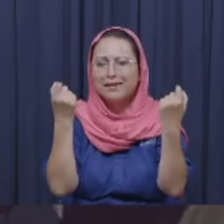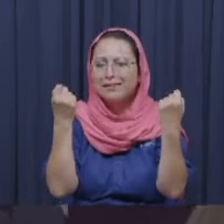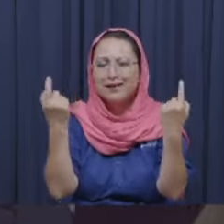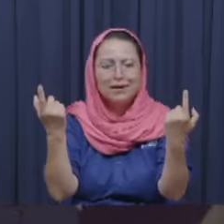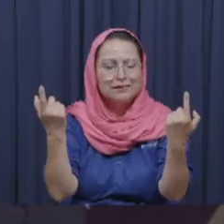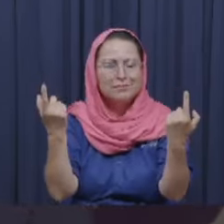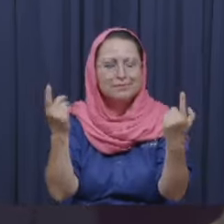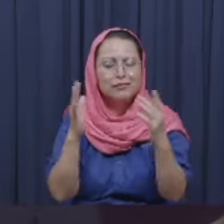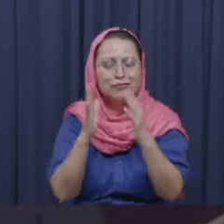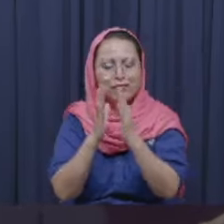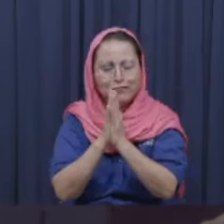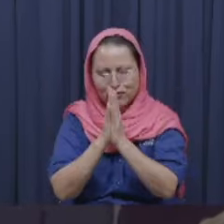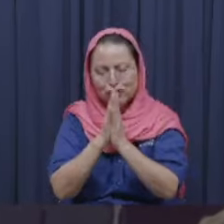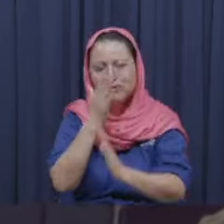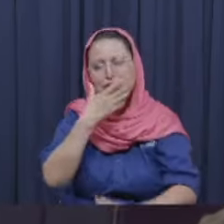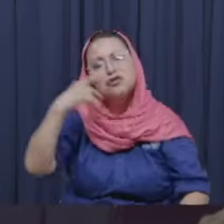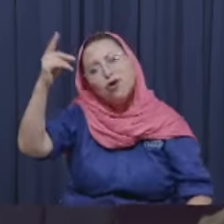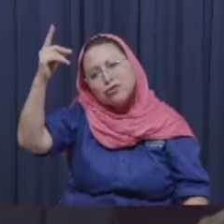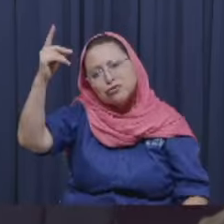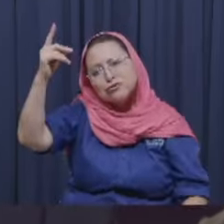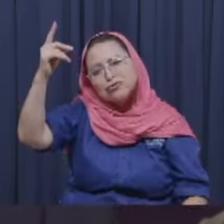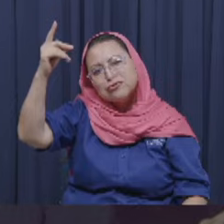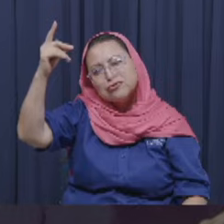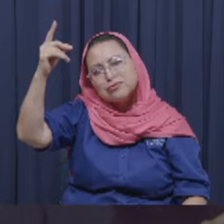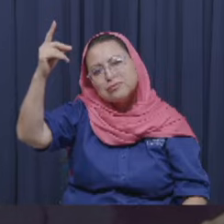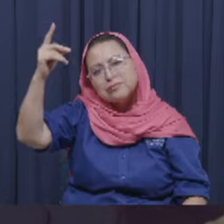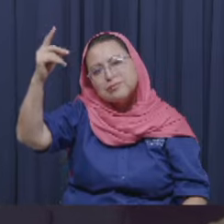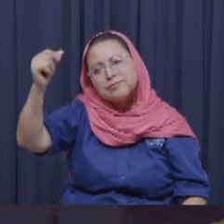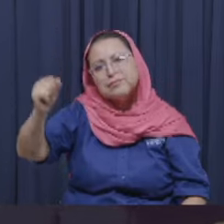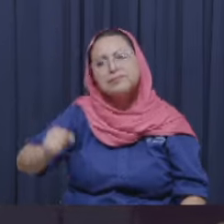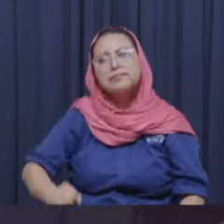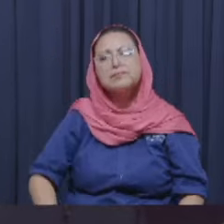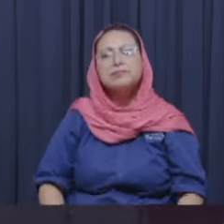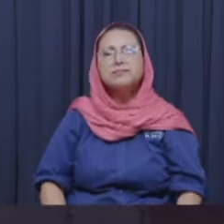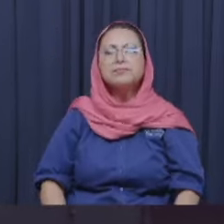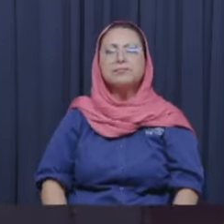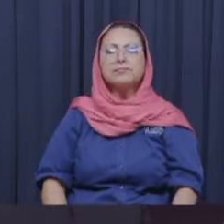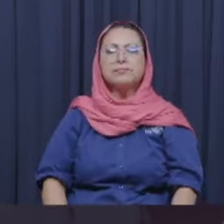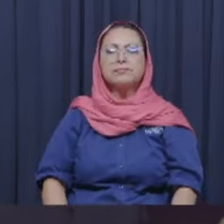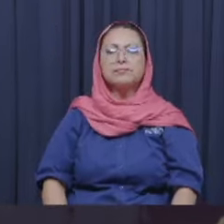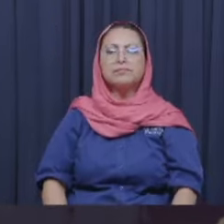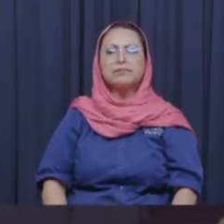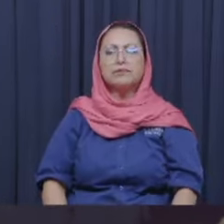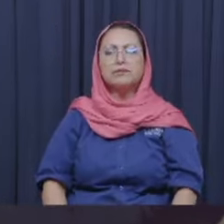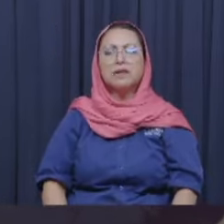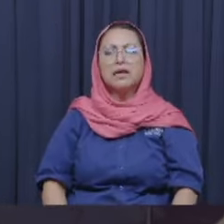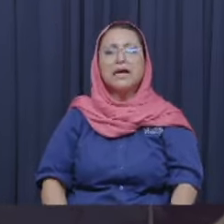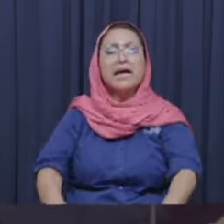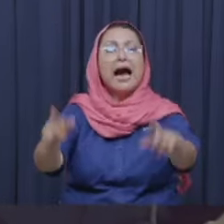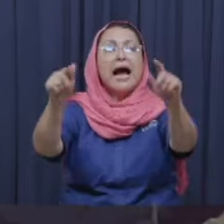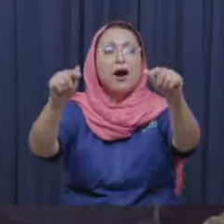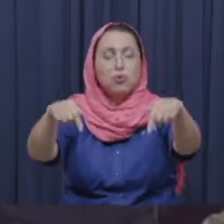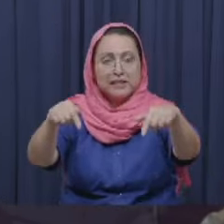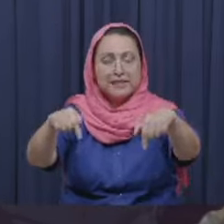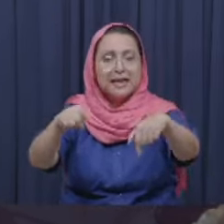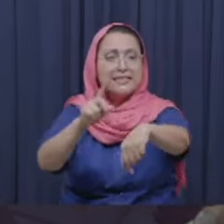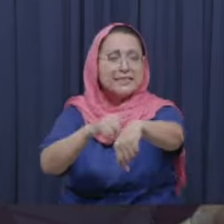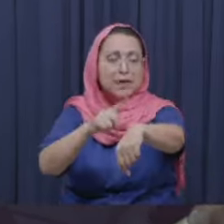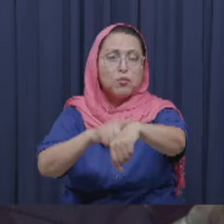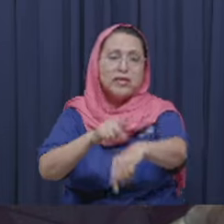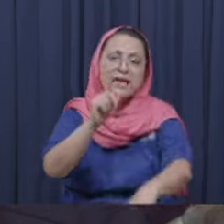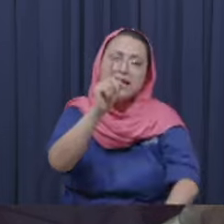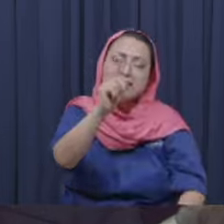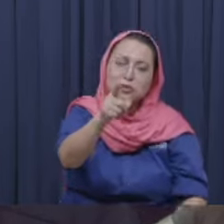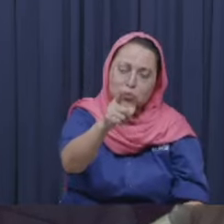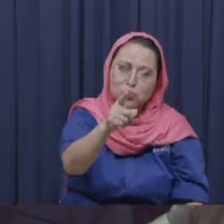Pasar la oportunidad. Yo miro que ni siquiera la gente se está moviendo. Hay poca gente moviéndose. A usted le habló al Señor, no